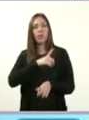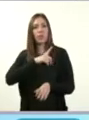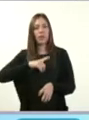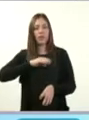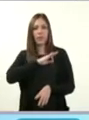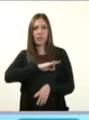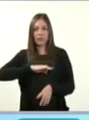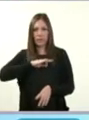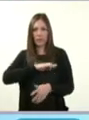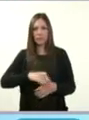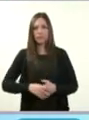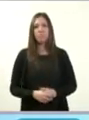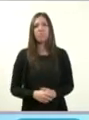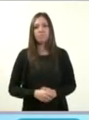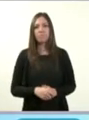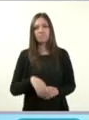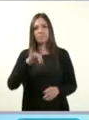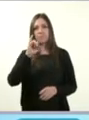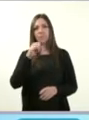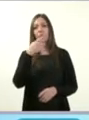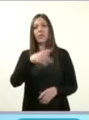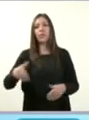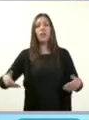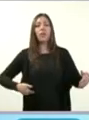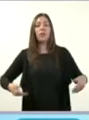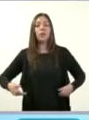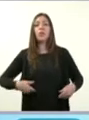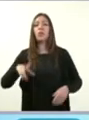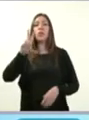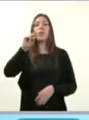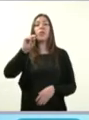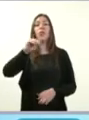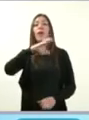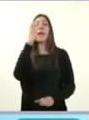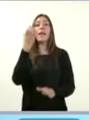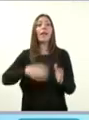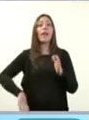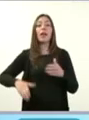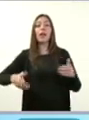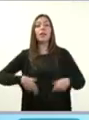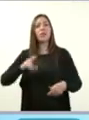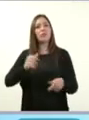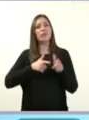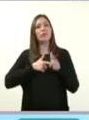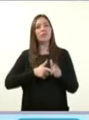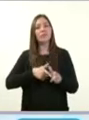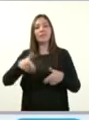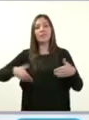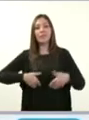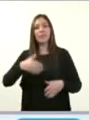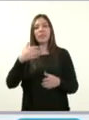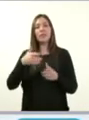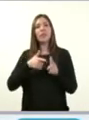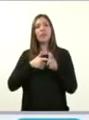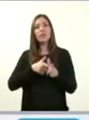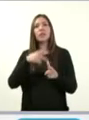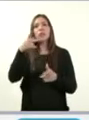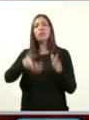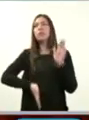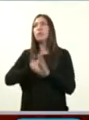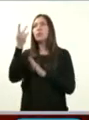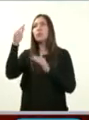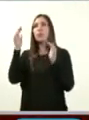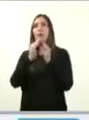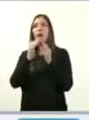a pesar de todo. Sí. Yo creo que esta obra no termina cuando termina la obra. Yo creo que la obra termina y te vas a tu casa y sigues